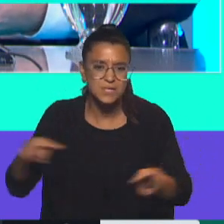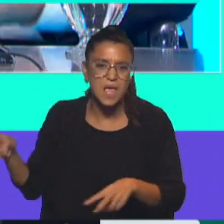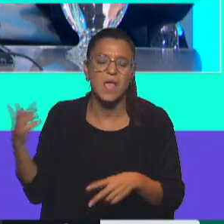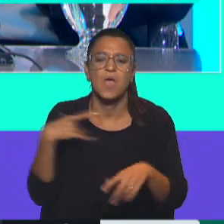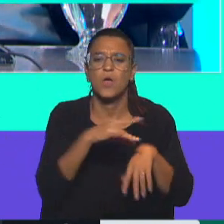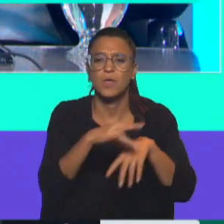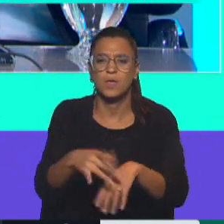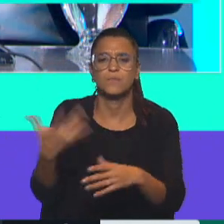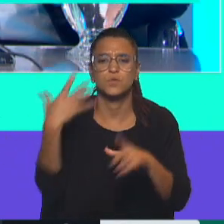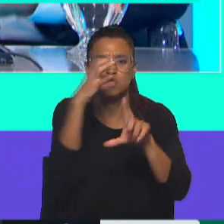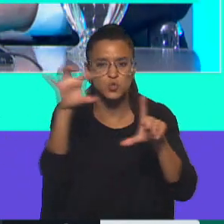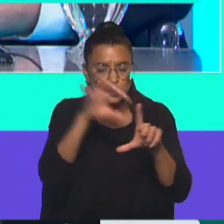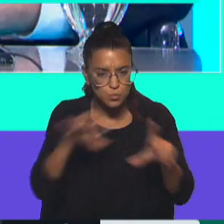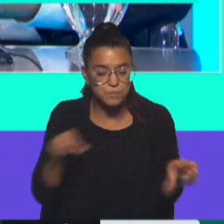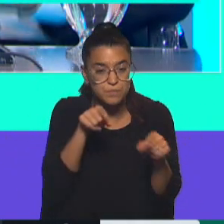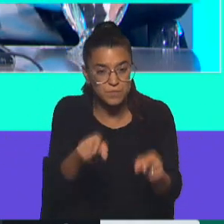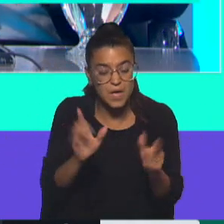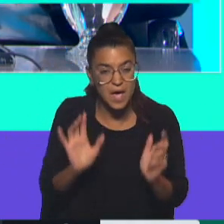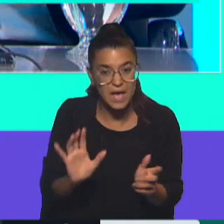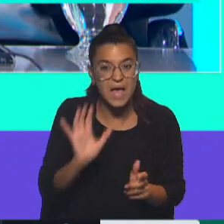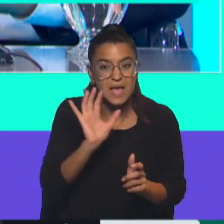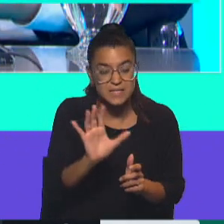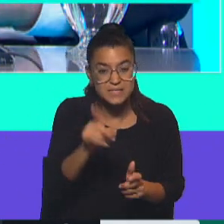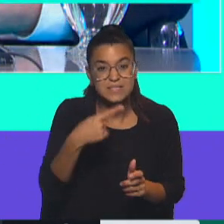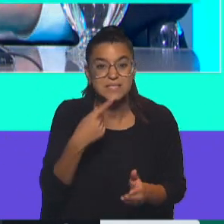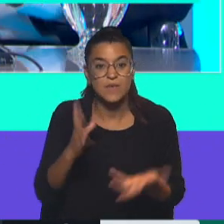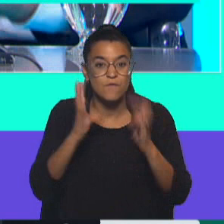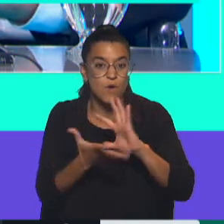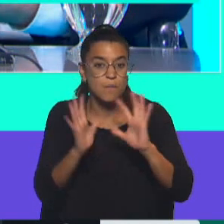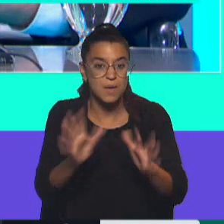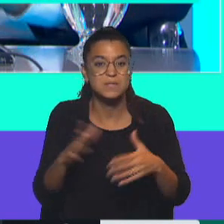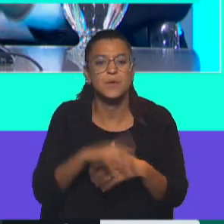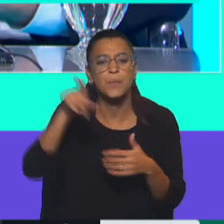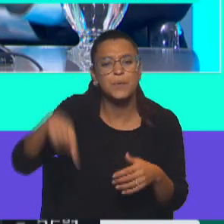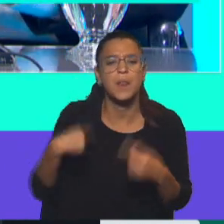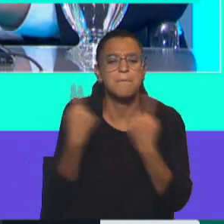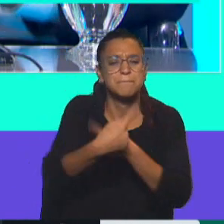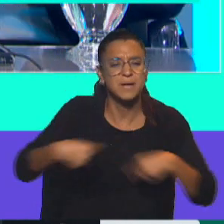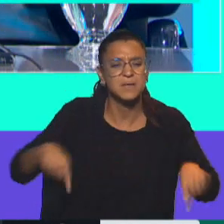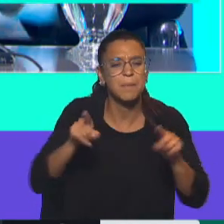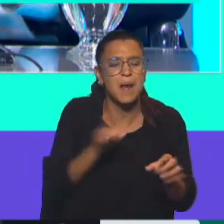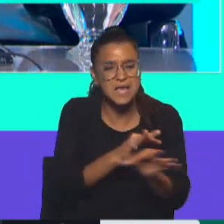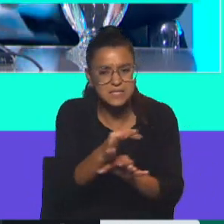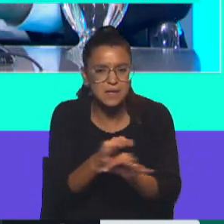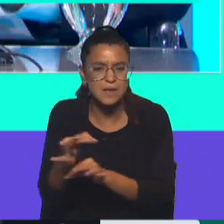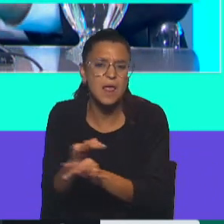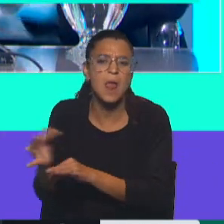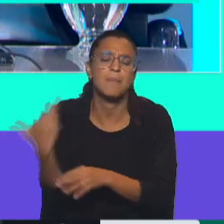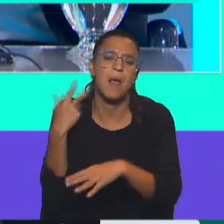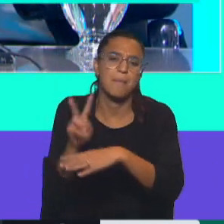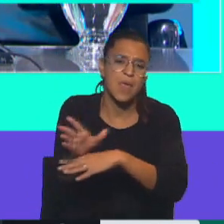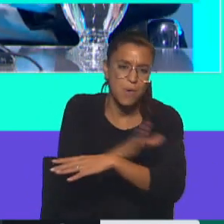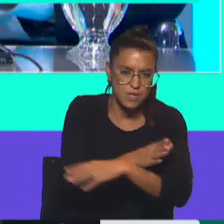visitas guiadas vía Zoom. En ese sentido, producimos materiales también para enseñar, para educar, para